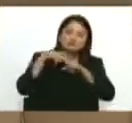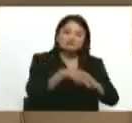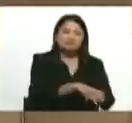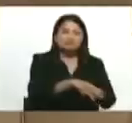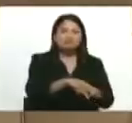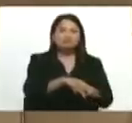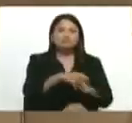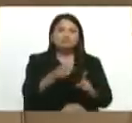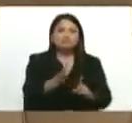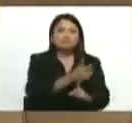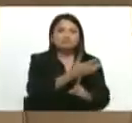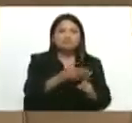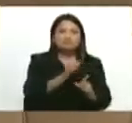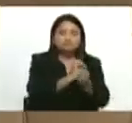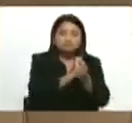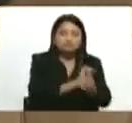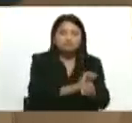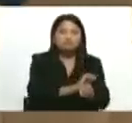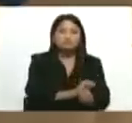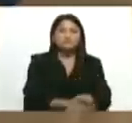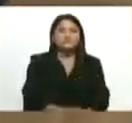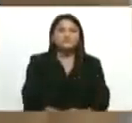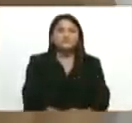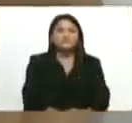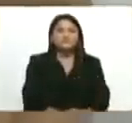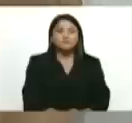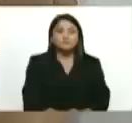comercio, como expresión de barbarie,